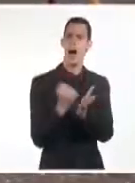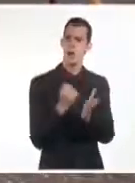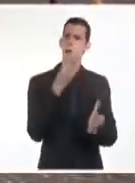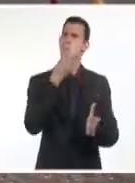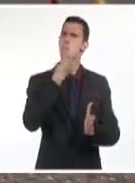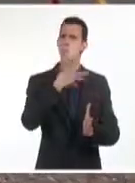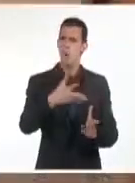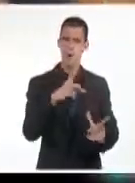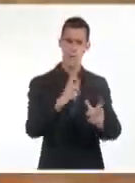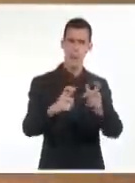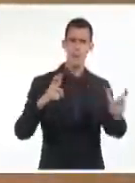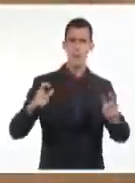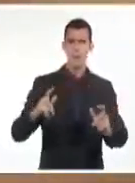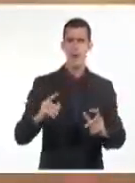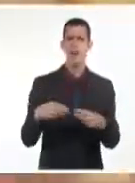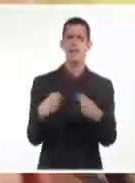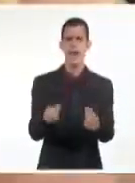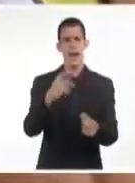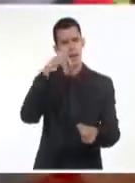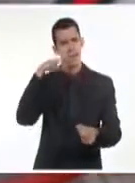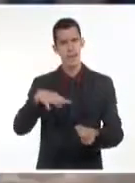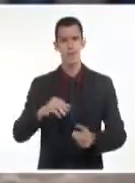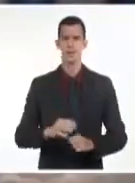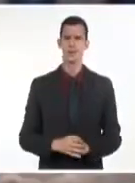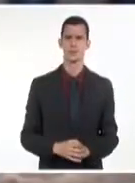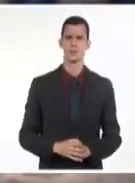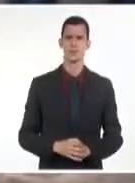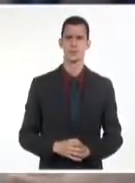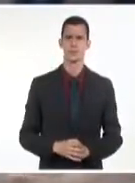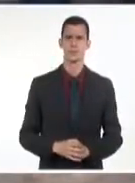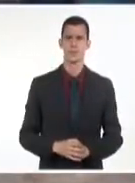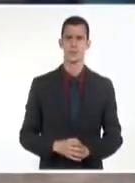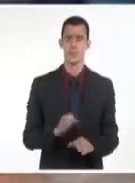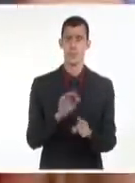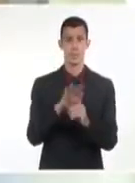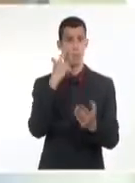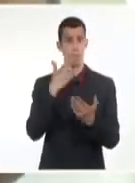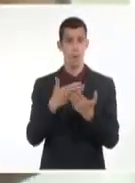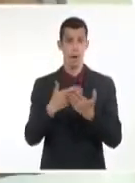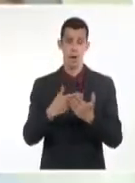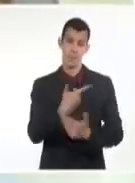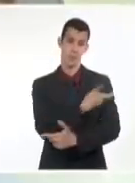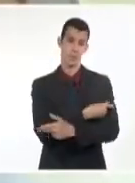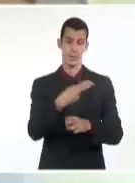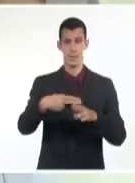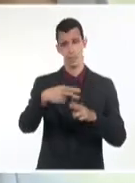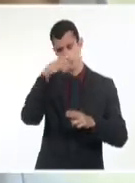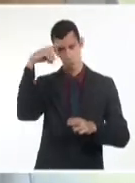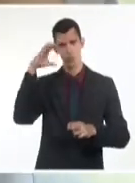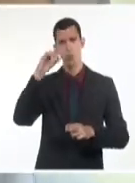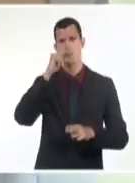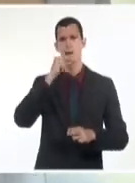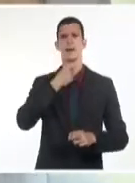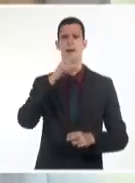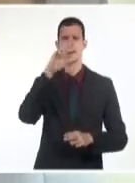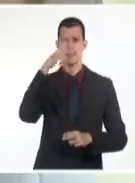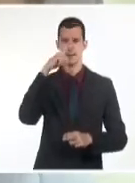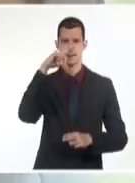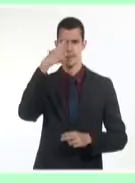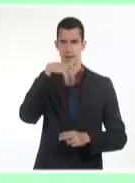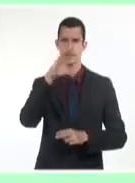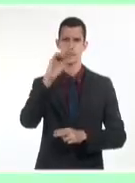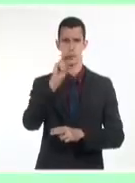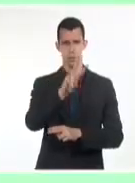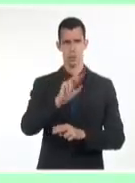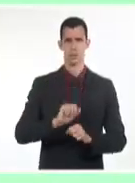la aprobación del inicio de los ensayos clínicos de Soberana 02 en edades pediátricas, un nuevo paso de la biotecnología cubana